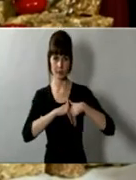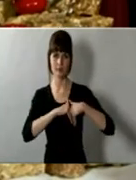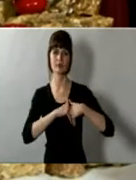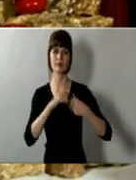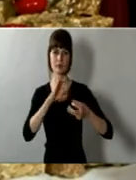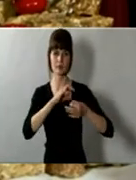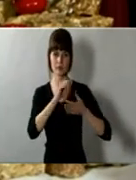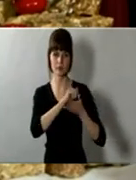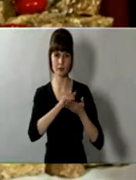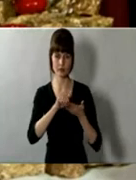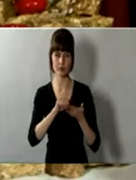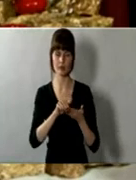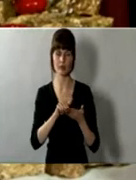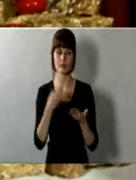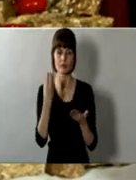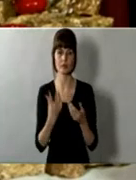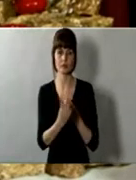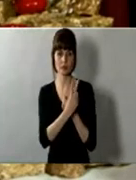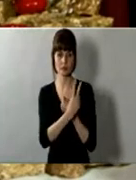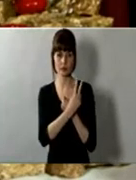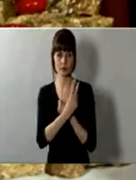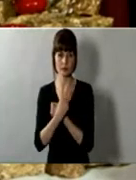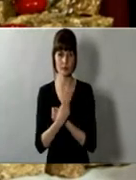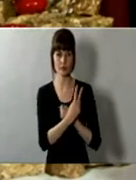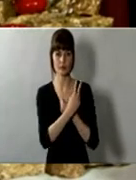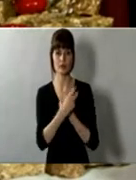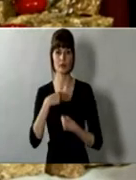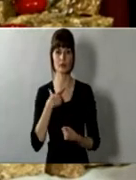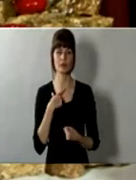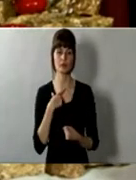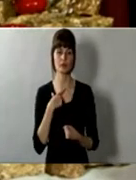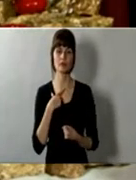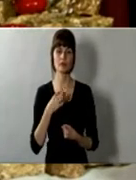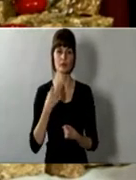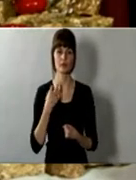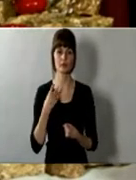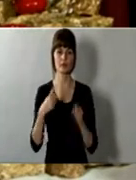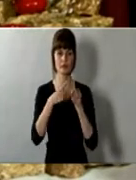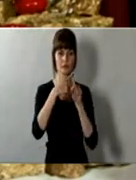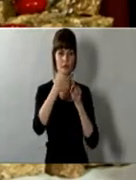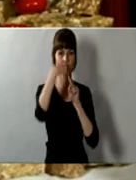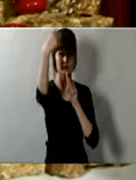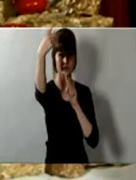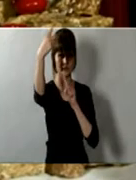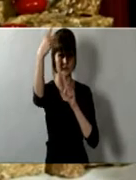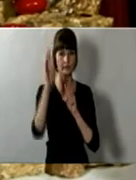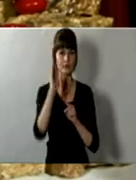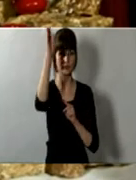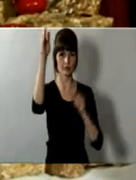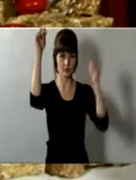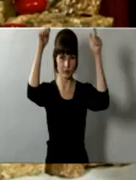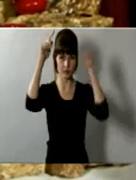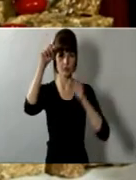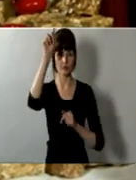¿Por qué? Porque preservamos Nuestra vida A la eternidad Porque el agua Y el Espíritu Dice que El